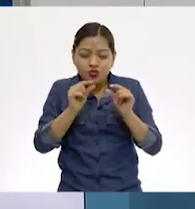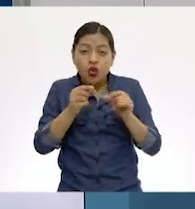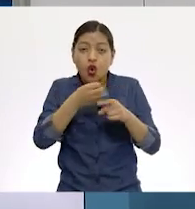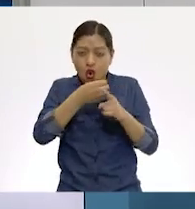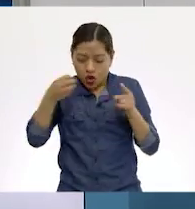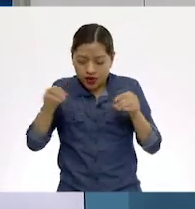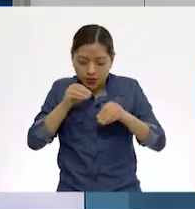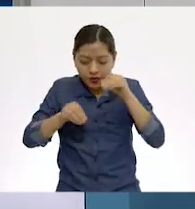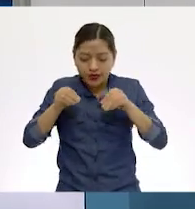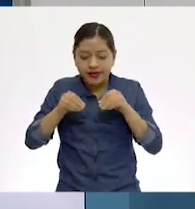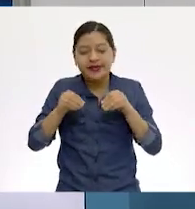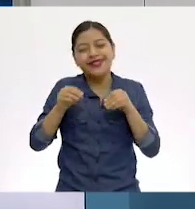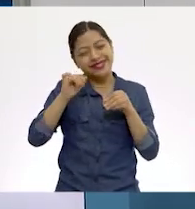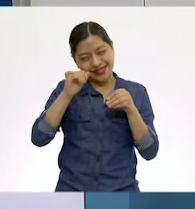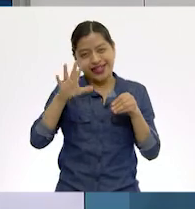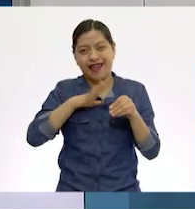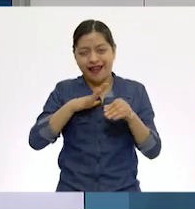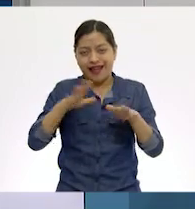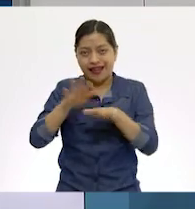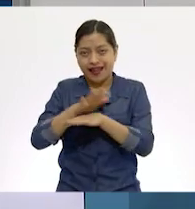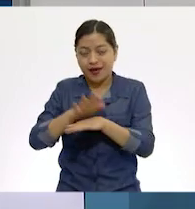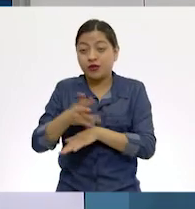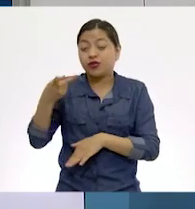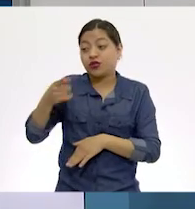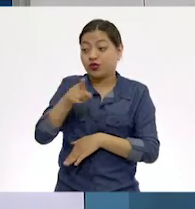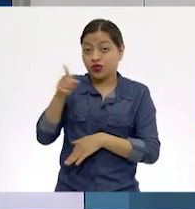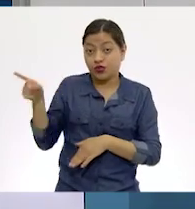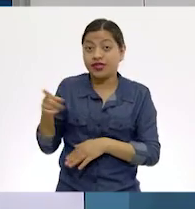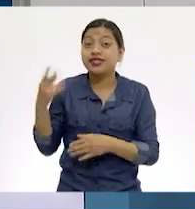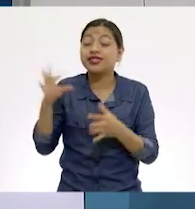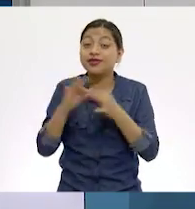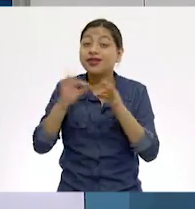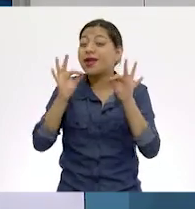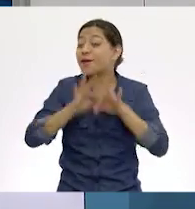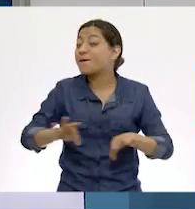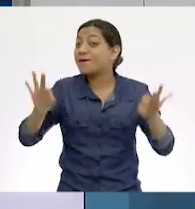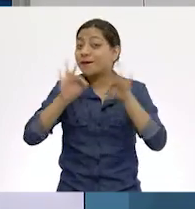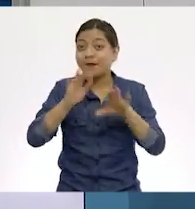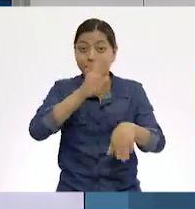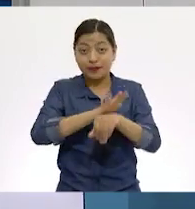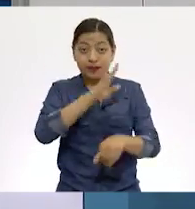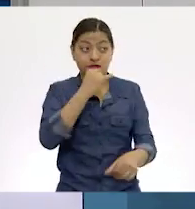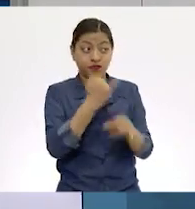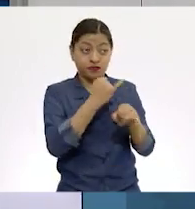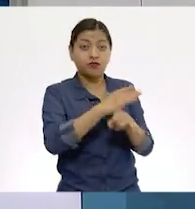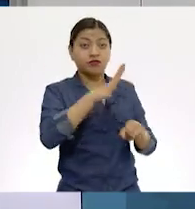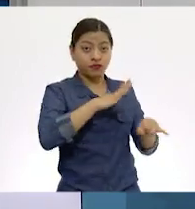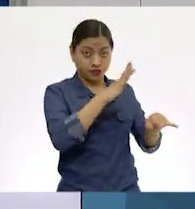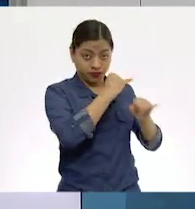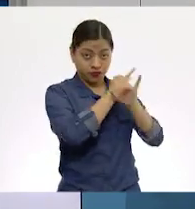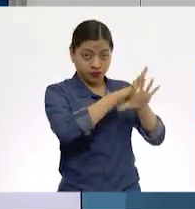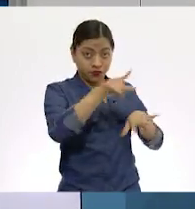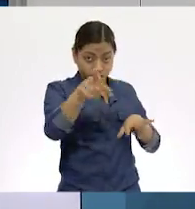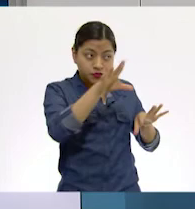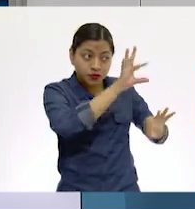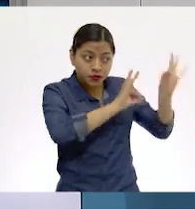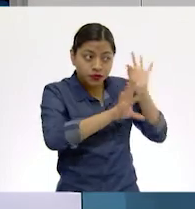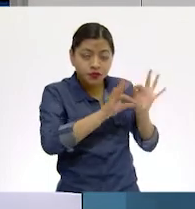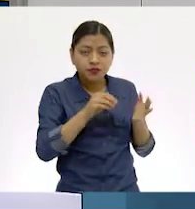pero ambos han mencionado lo más importante para referir las citas electrónicas. Vamos a verlas. Fíjense